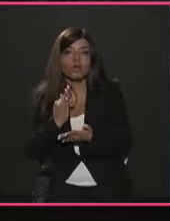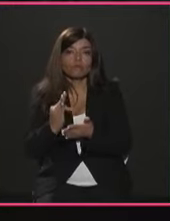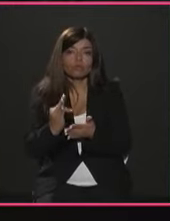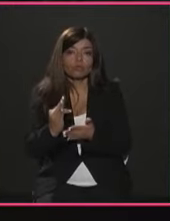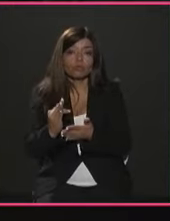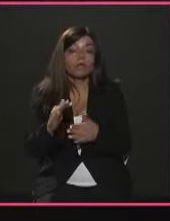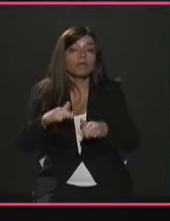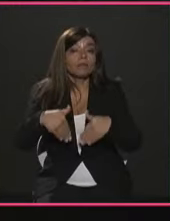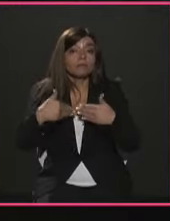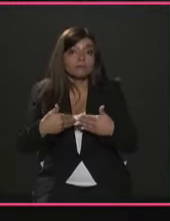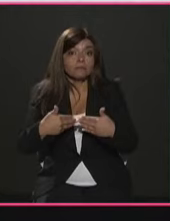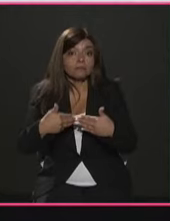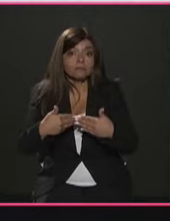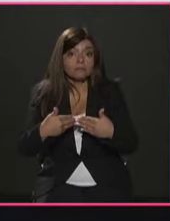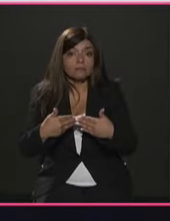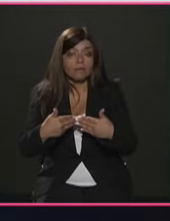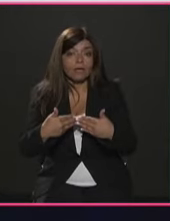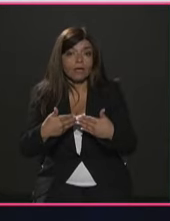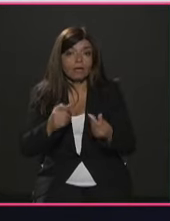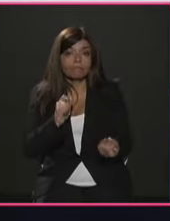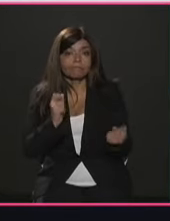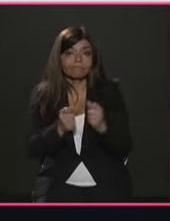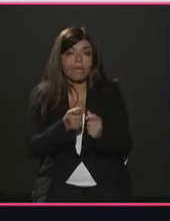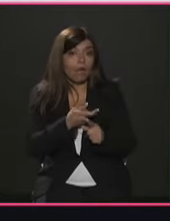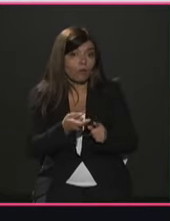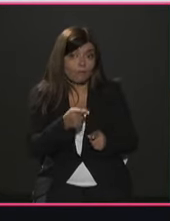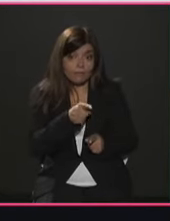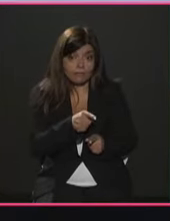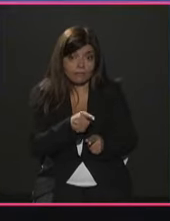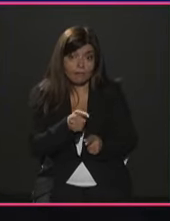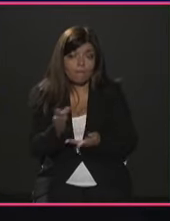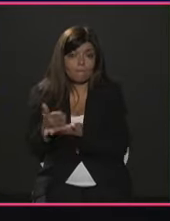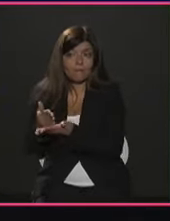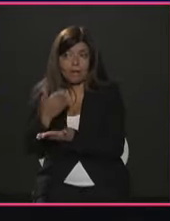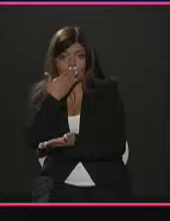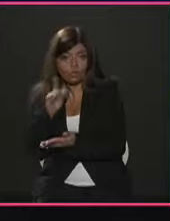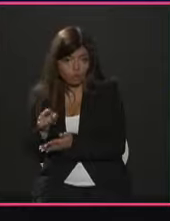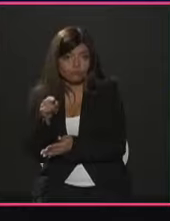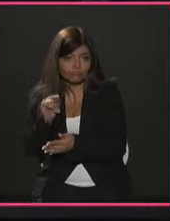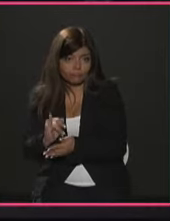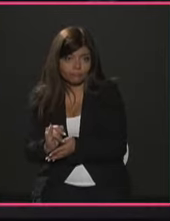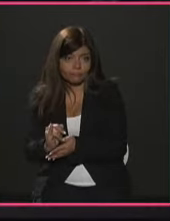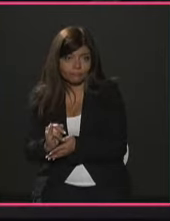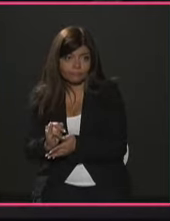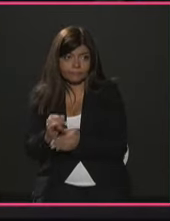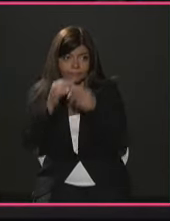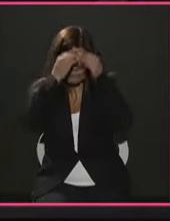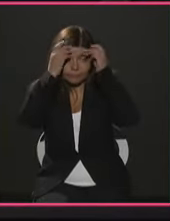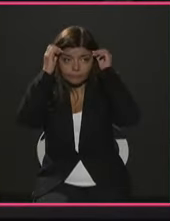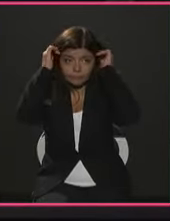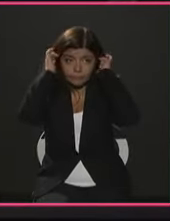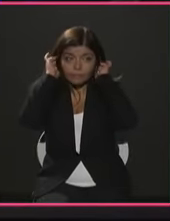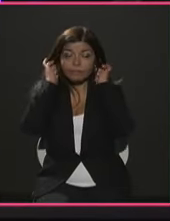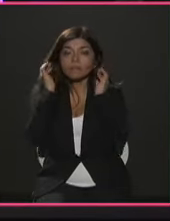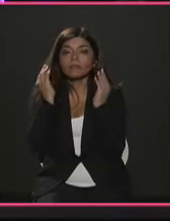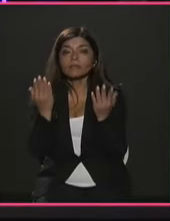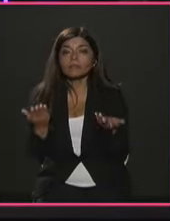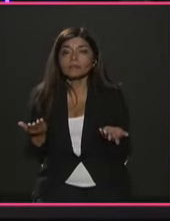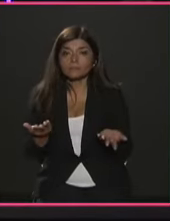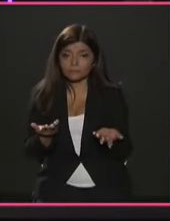lo contrario se transforma en una amenaza Ya ahora bien